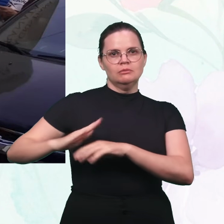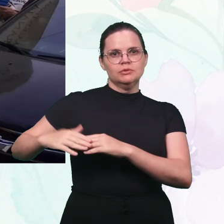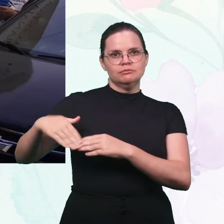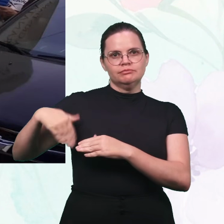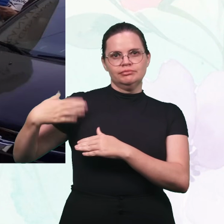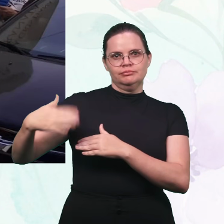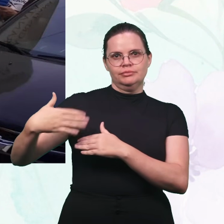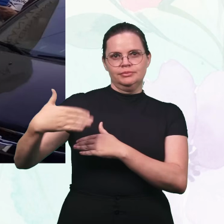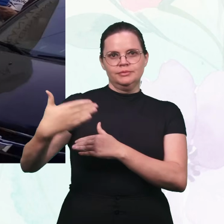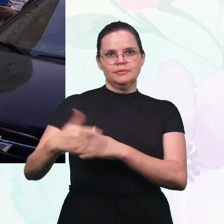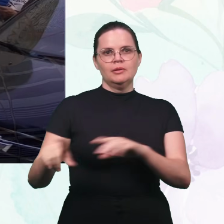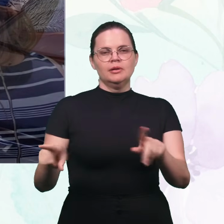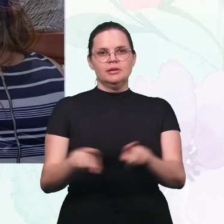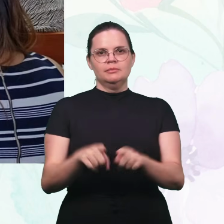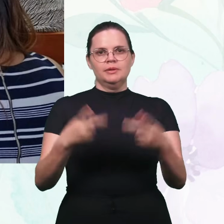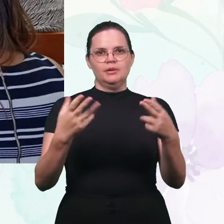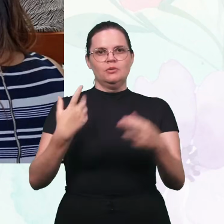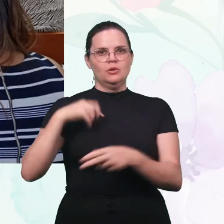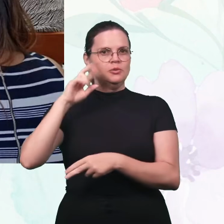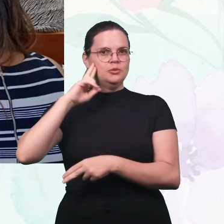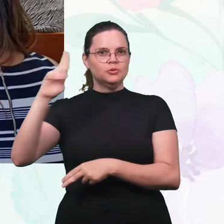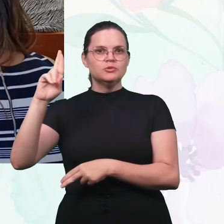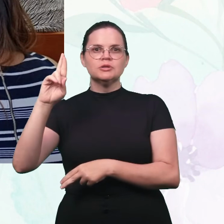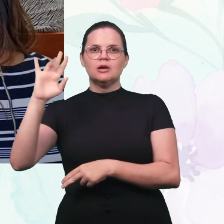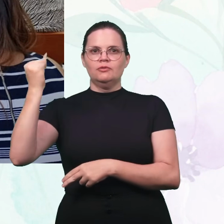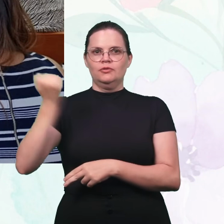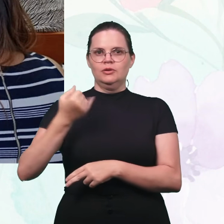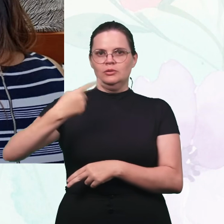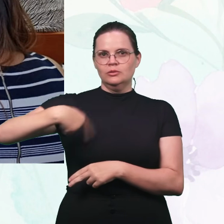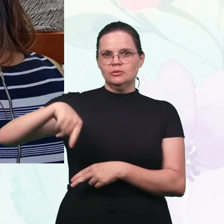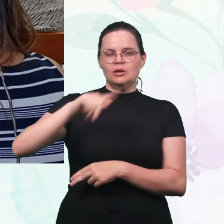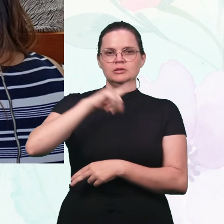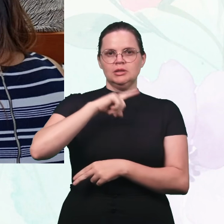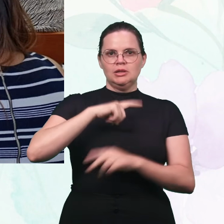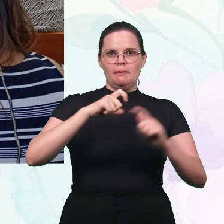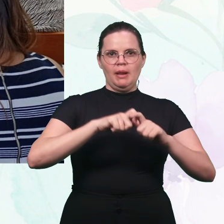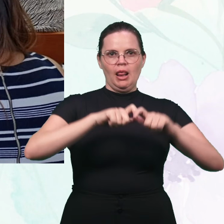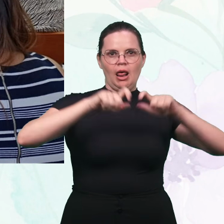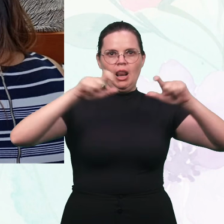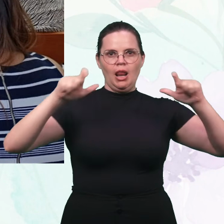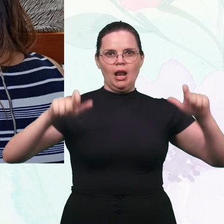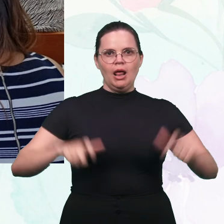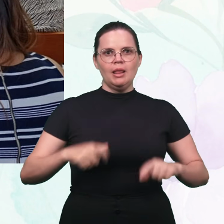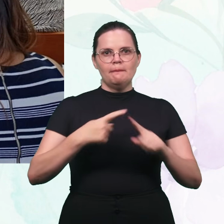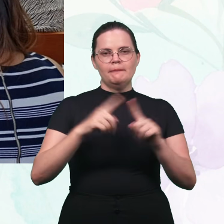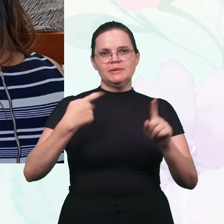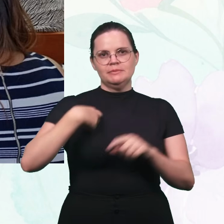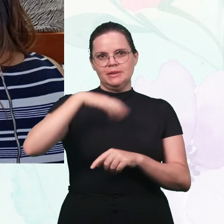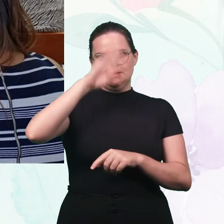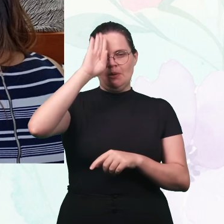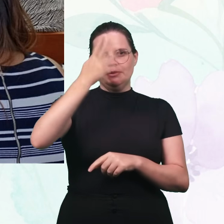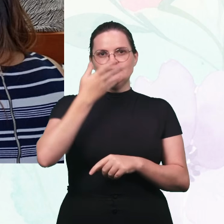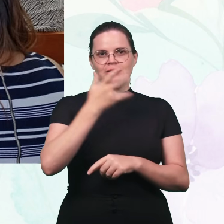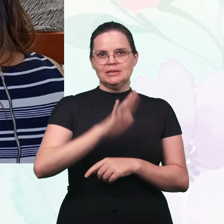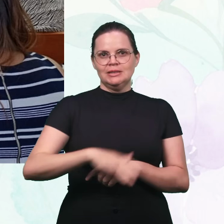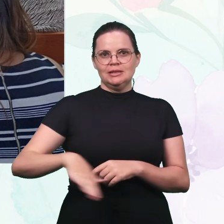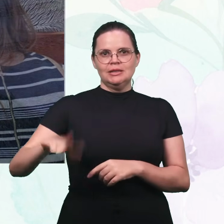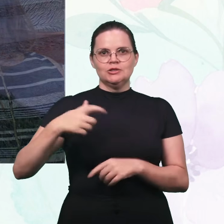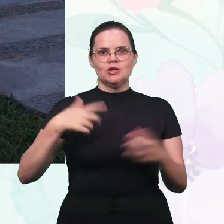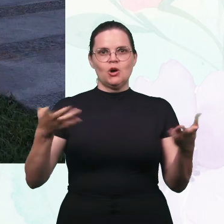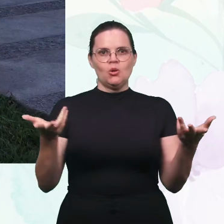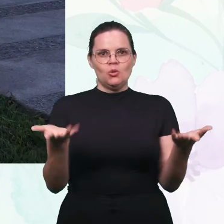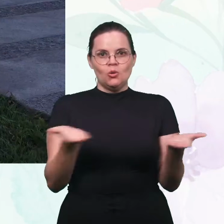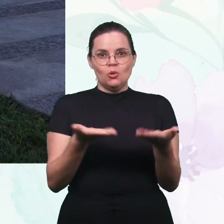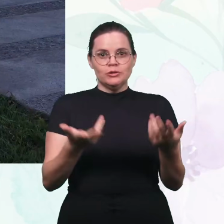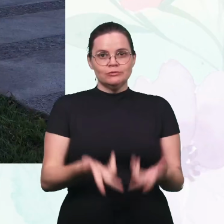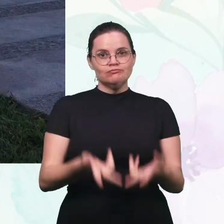tiempo, y así como usted habló sobre el crecimiento en la obra de los niños, nosotros vimos que